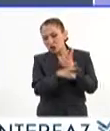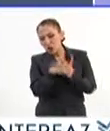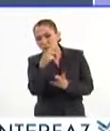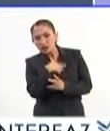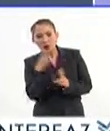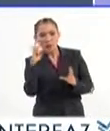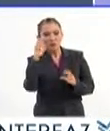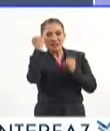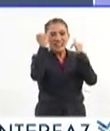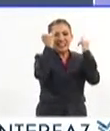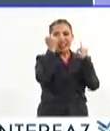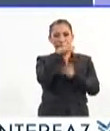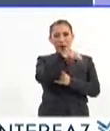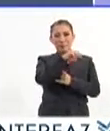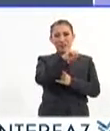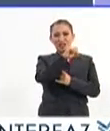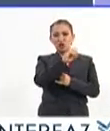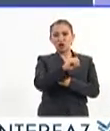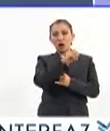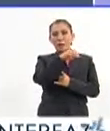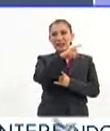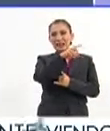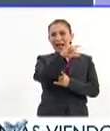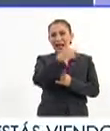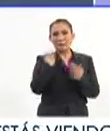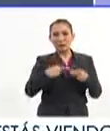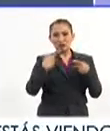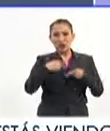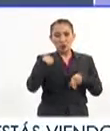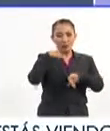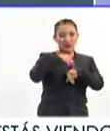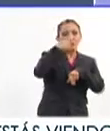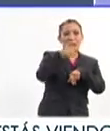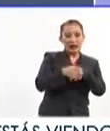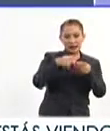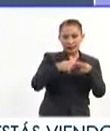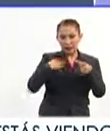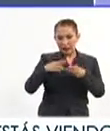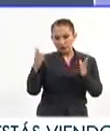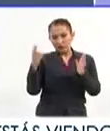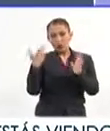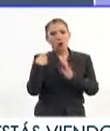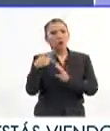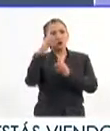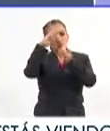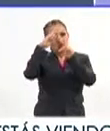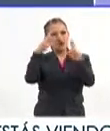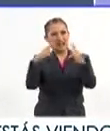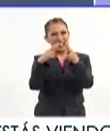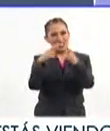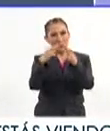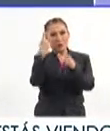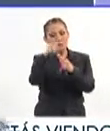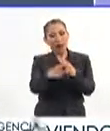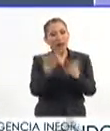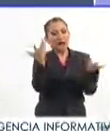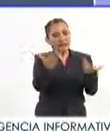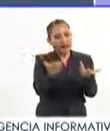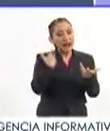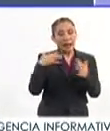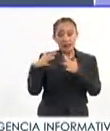de la cosmovisión mesoamericana en cuanto a la concepción del tiempo, los rituales para efectuar la migración,